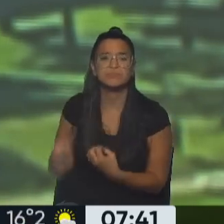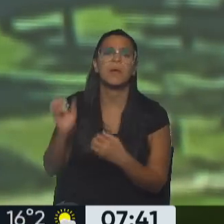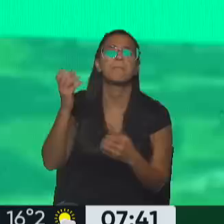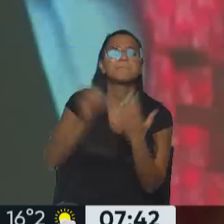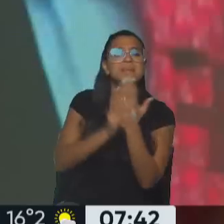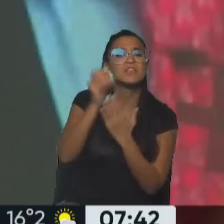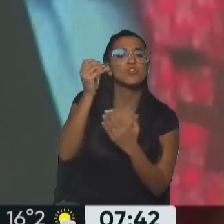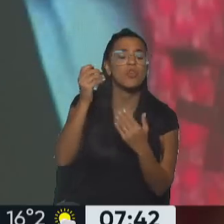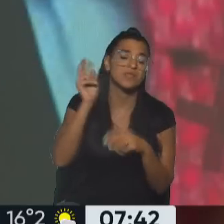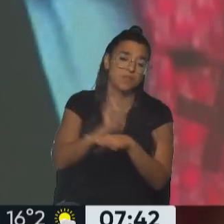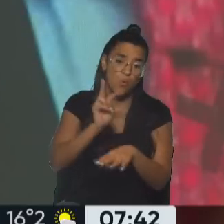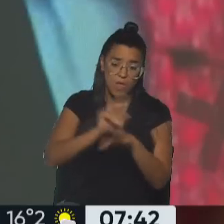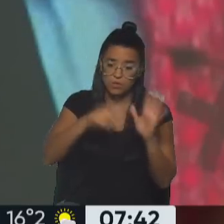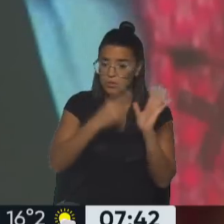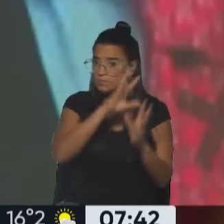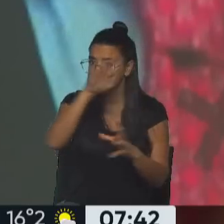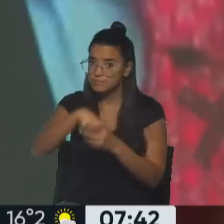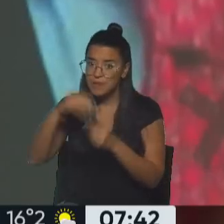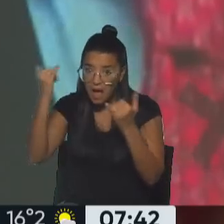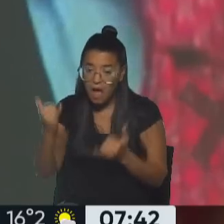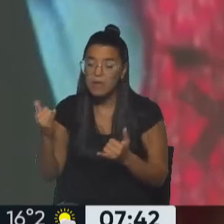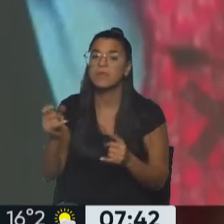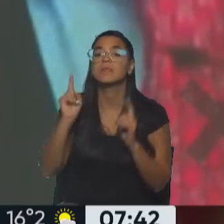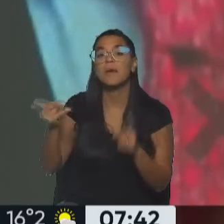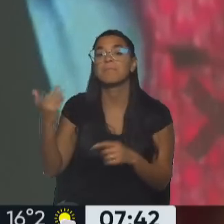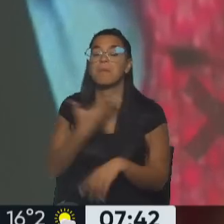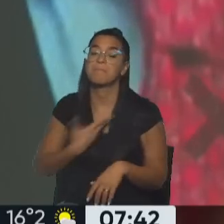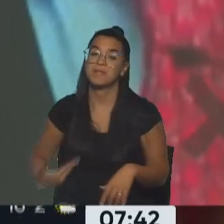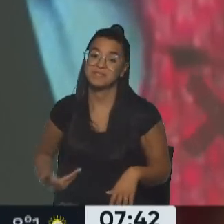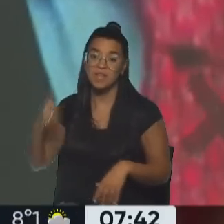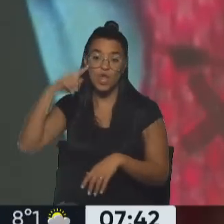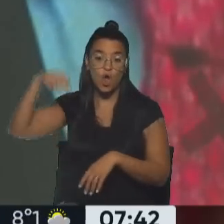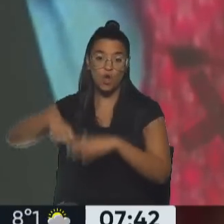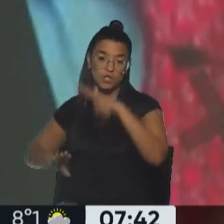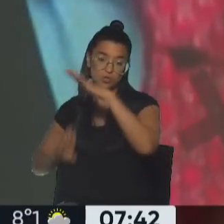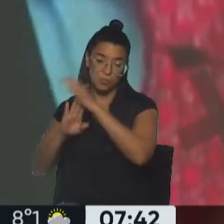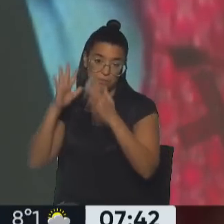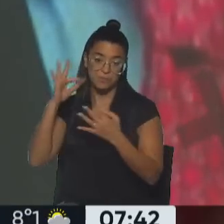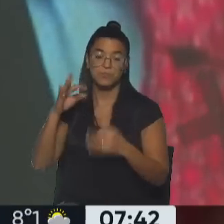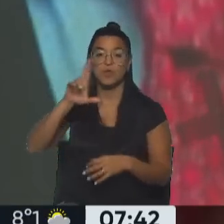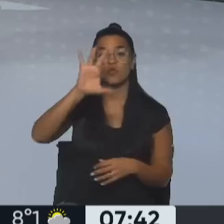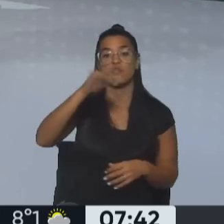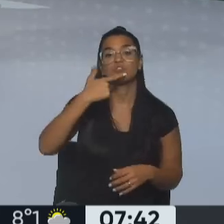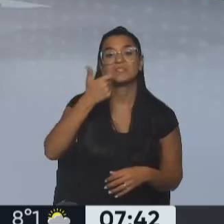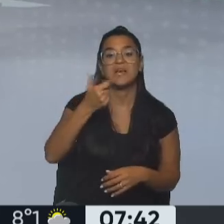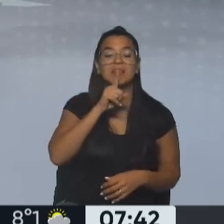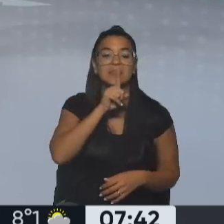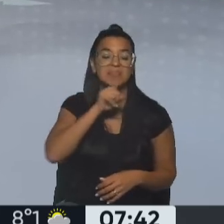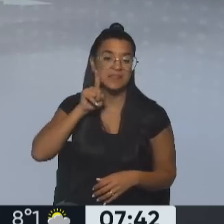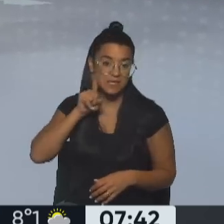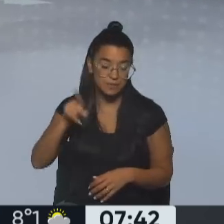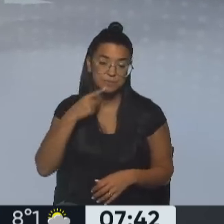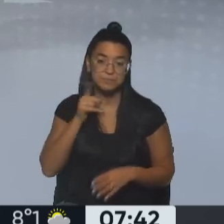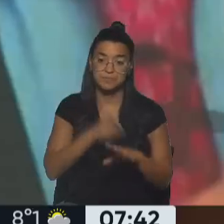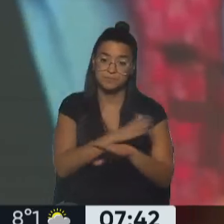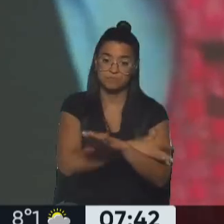Seguridad de la Ciudad de Buenos Aires, Marcelo D'Alessandro, y al presidente de la Corte Suprema de Justicia de la Nación, Horacio Rosati. Néstor Espósito, tal como nos